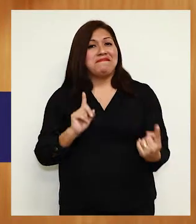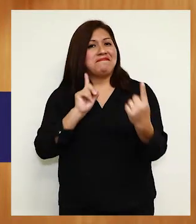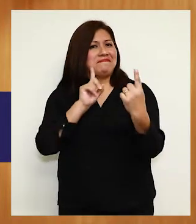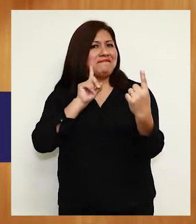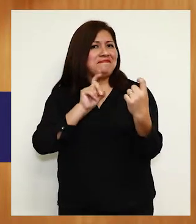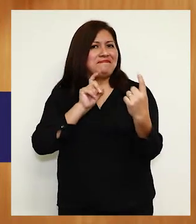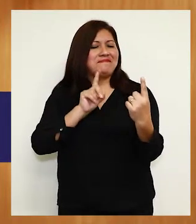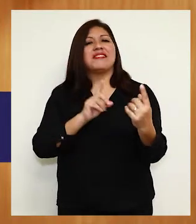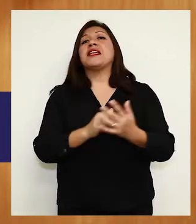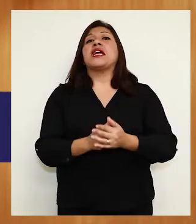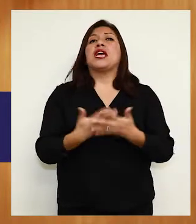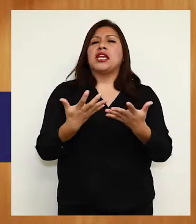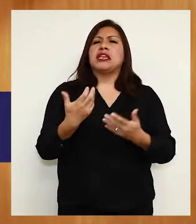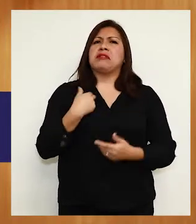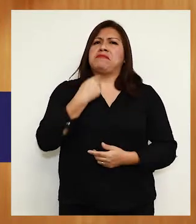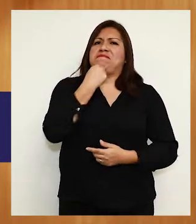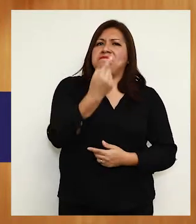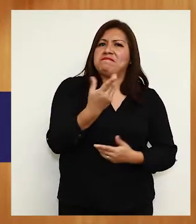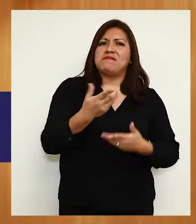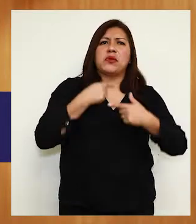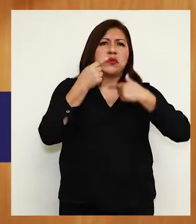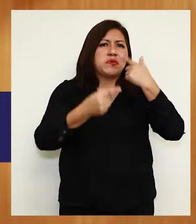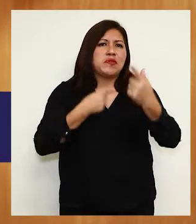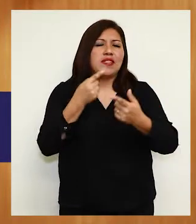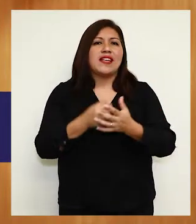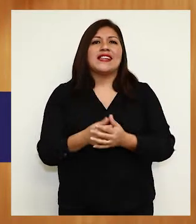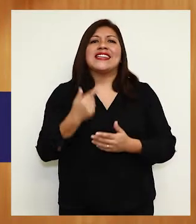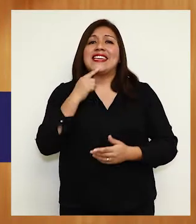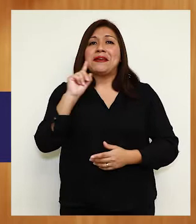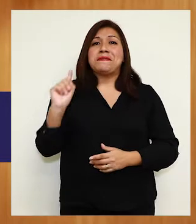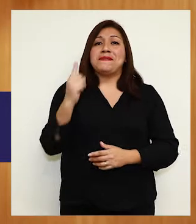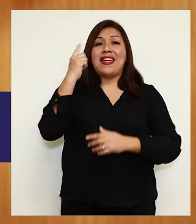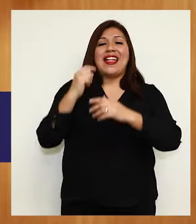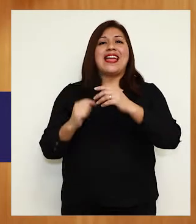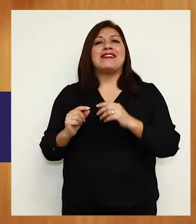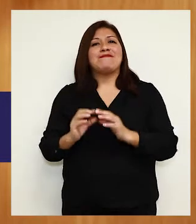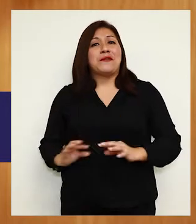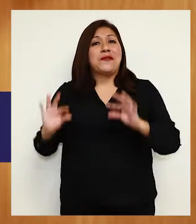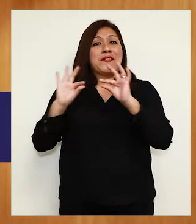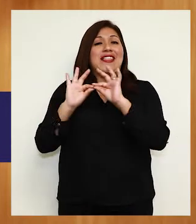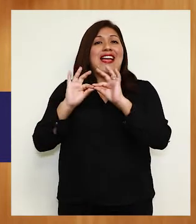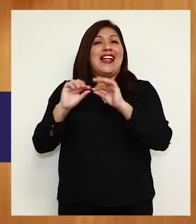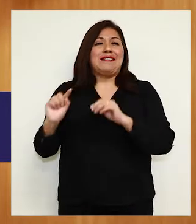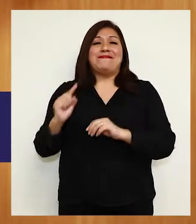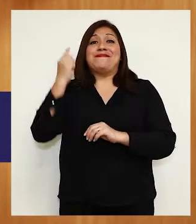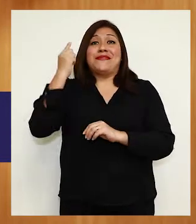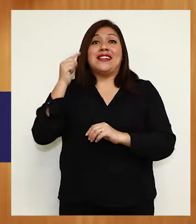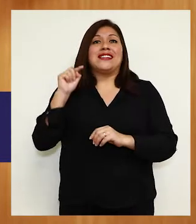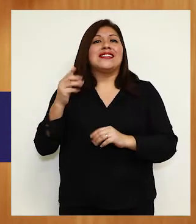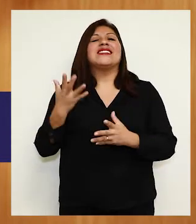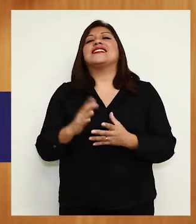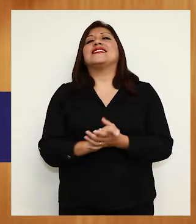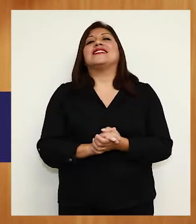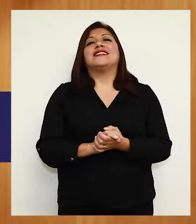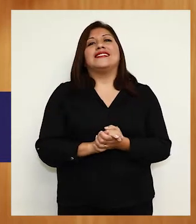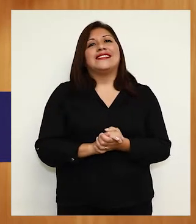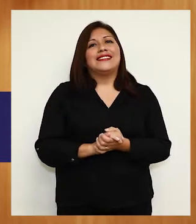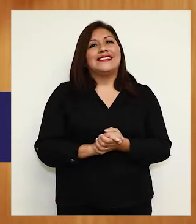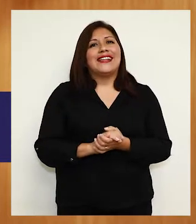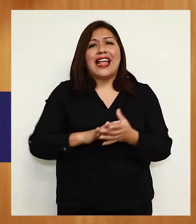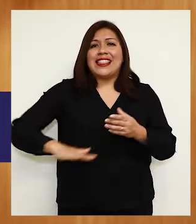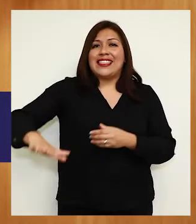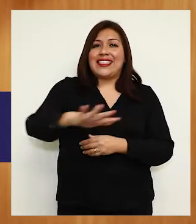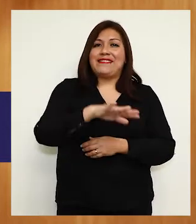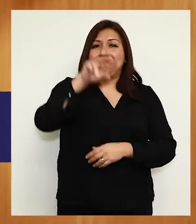esta entrevista y hacer mención a quien fuera la pionera en el aspecto de rehabilitación y en materia de